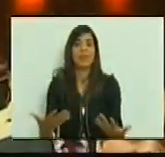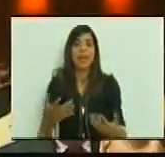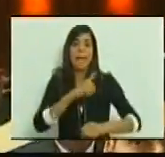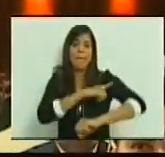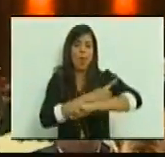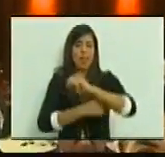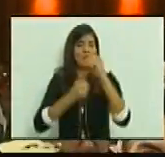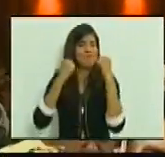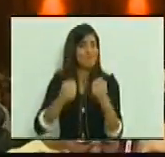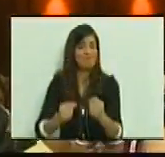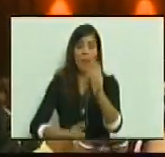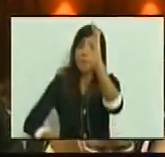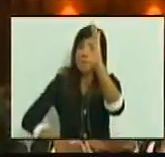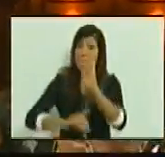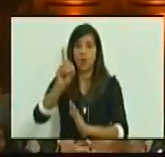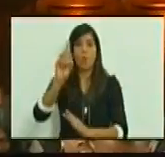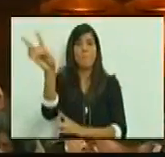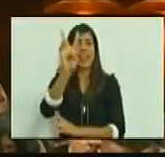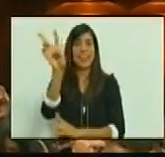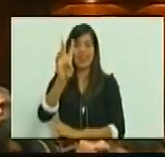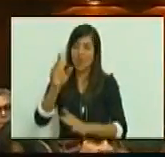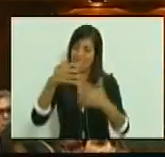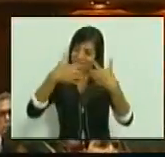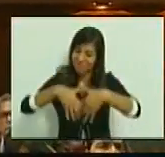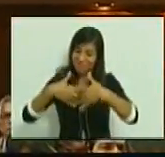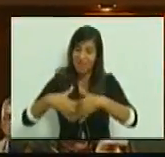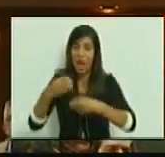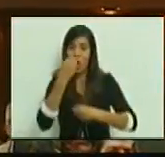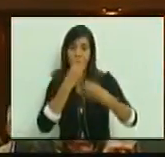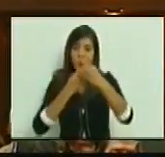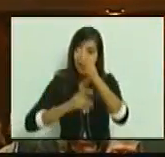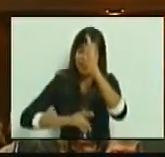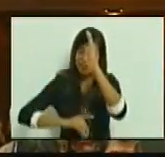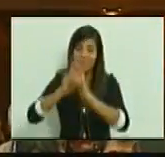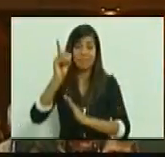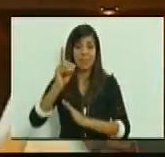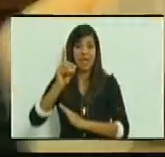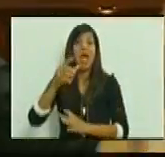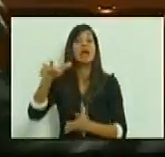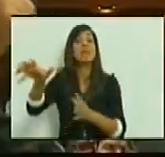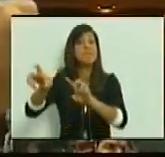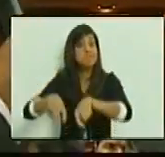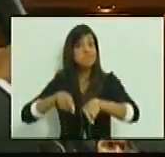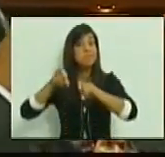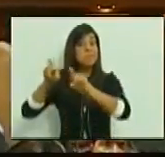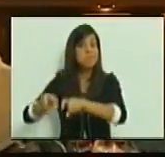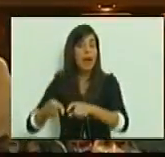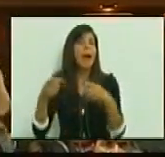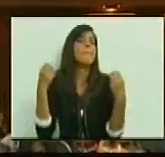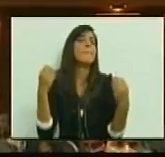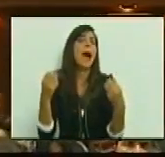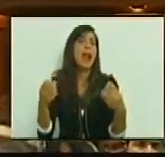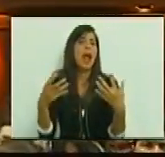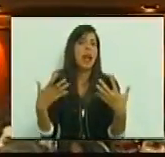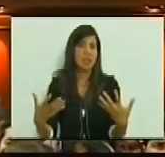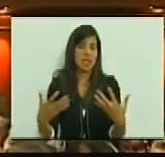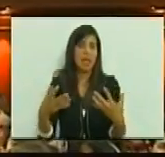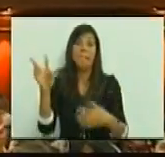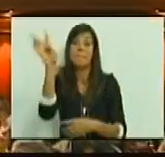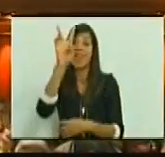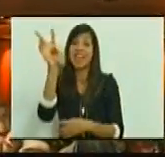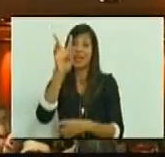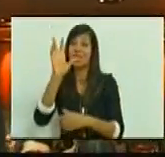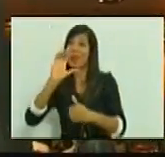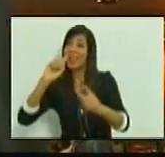potenciar toda esa capacidad productiva en el plano agroalimentario en función del logro de